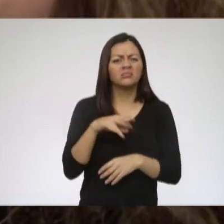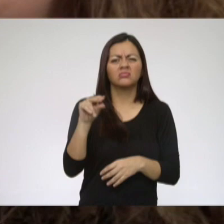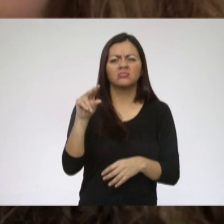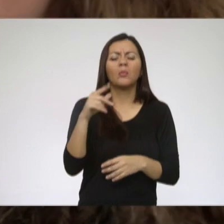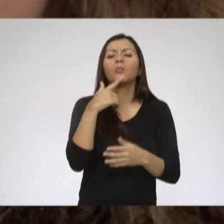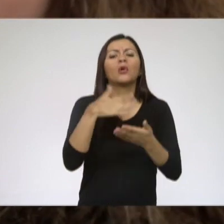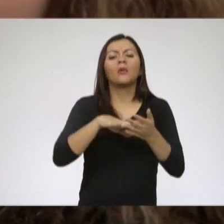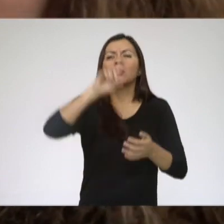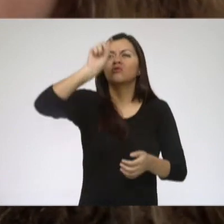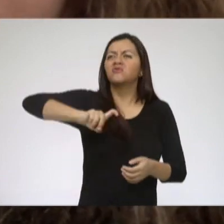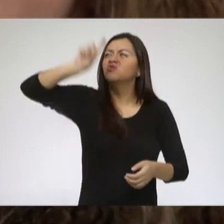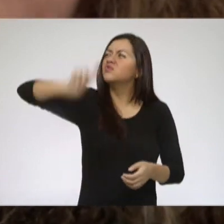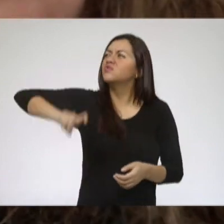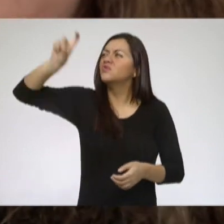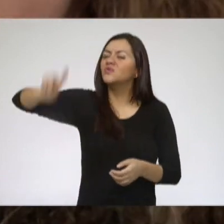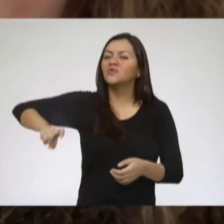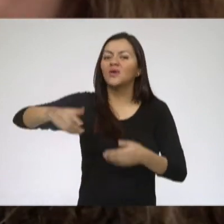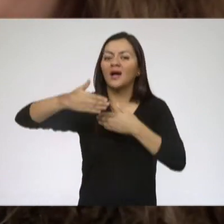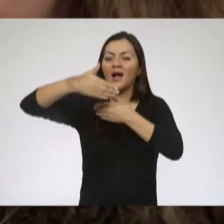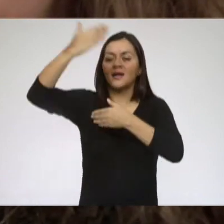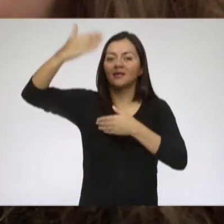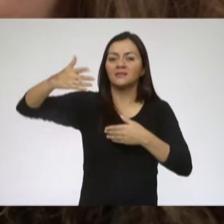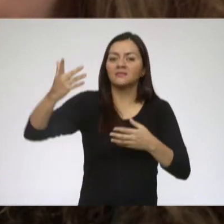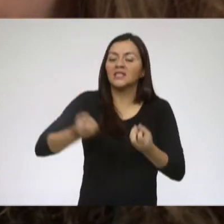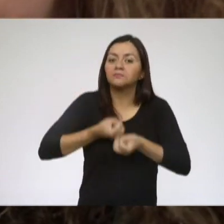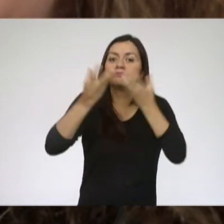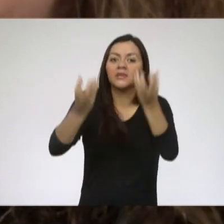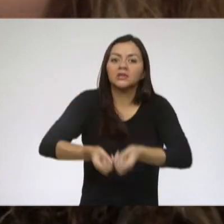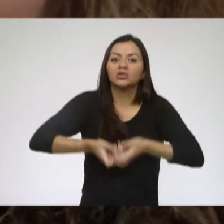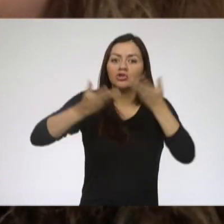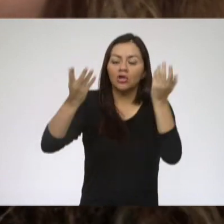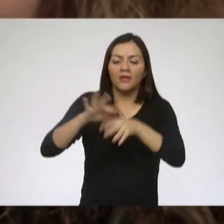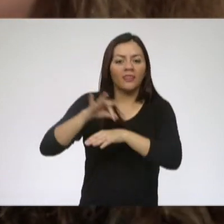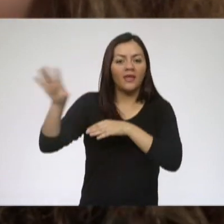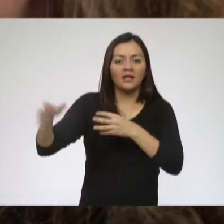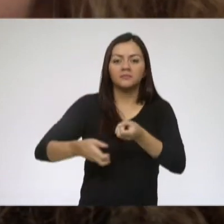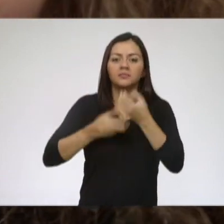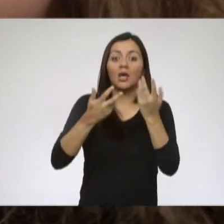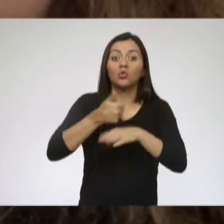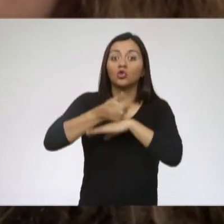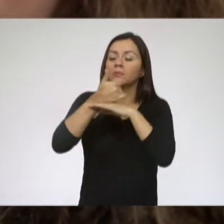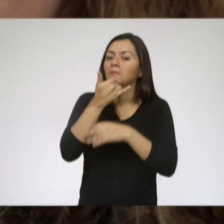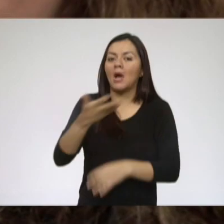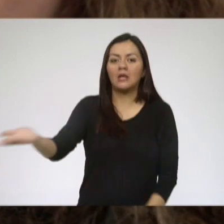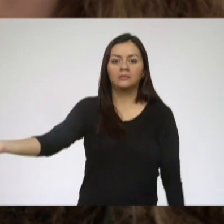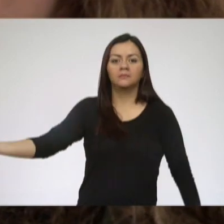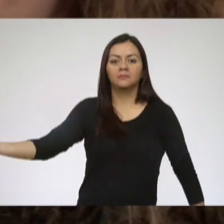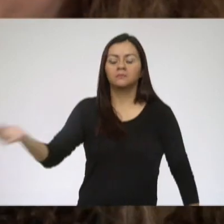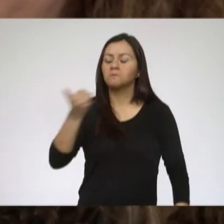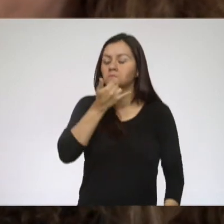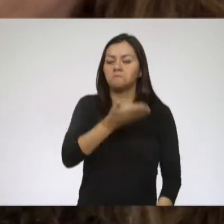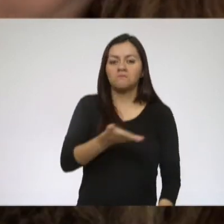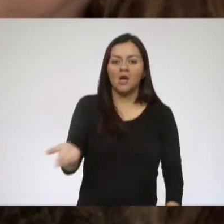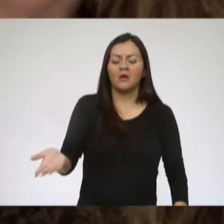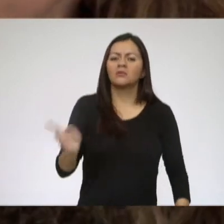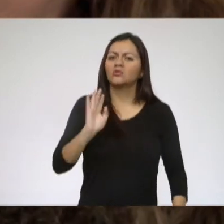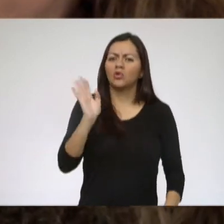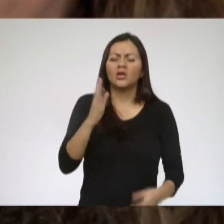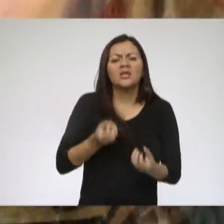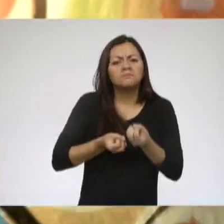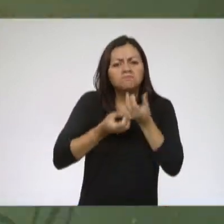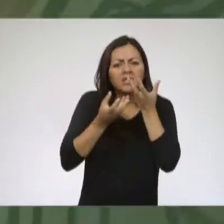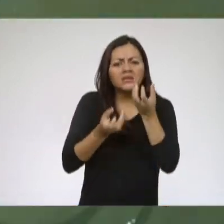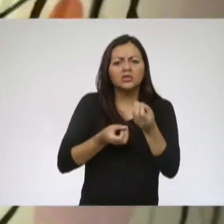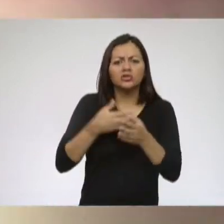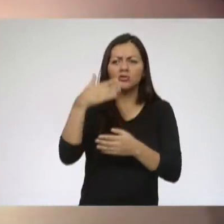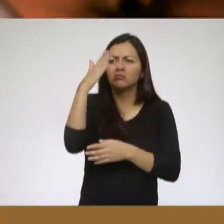el graffiti o la expresión a través del graffiti, para la autoridad es mal visto, pero en realidad es una expresión